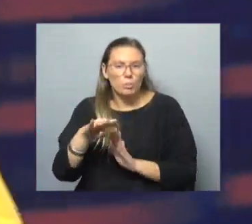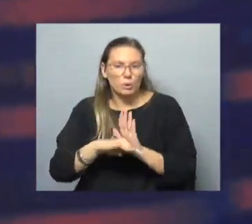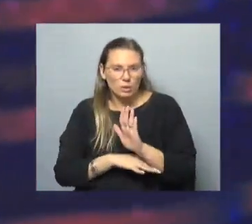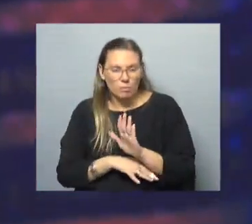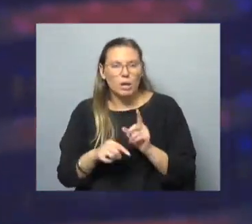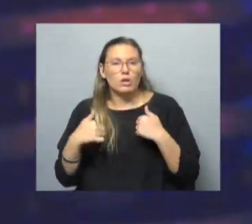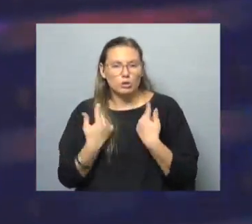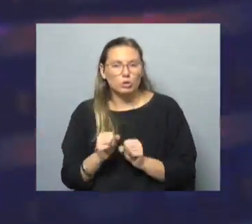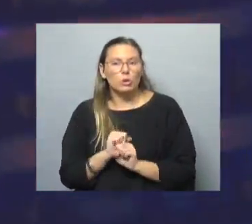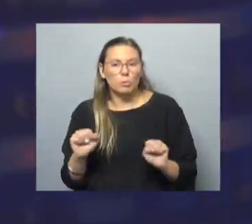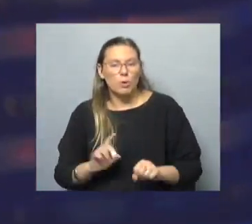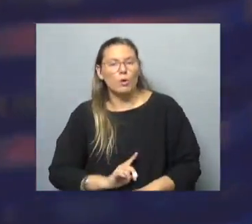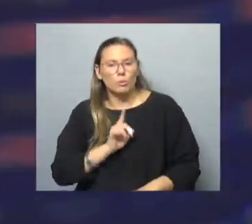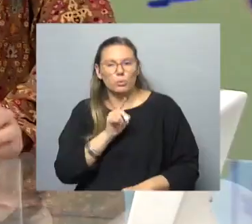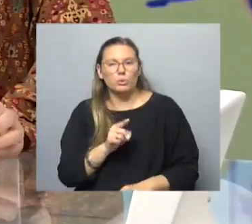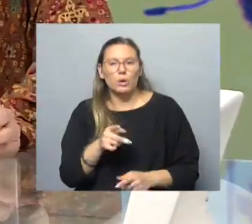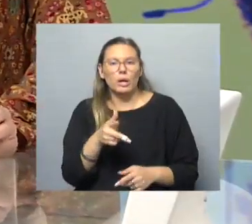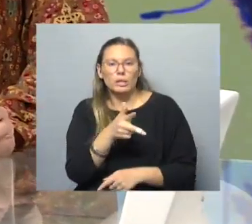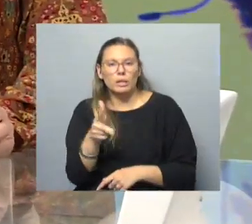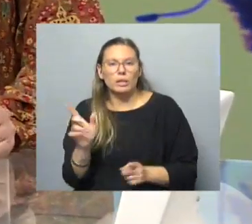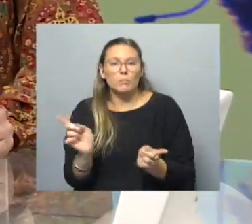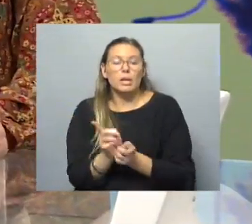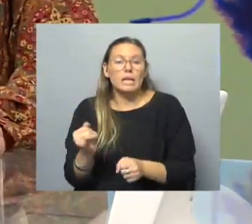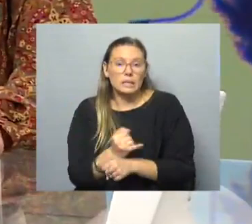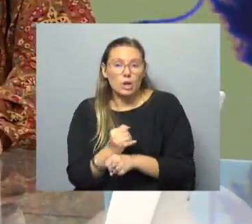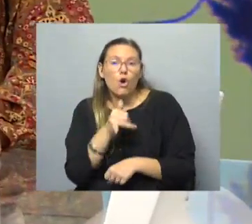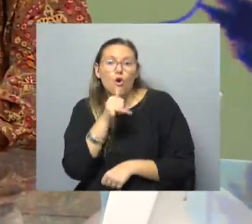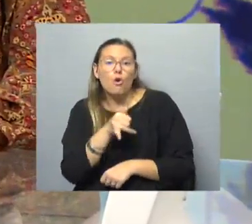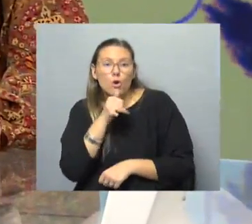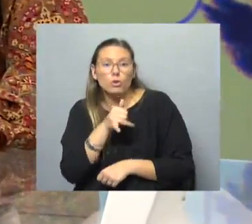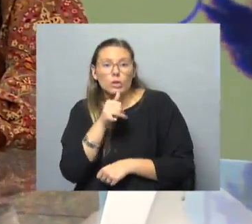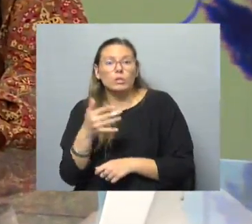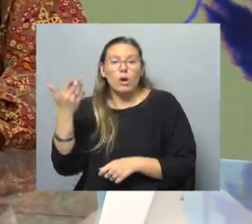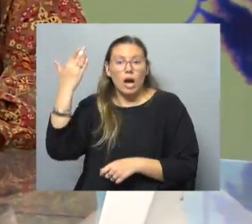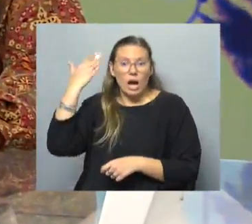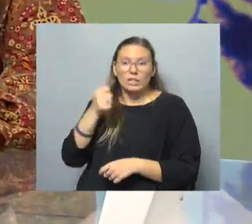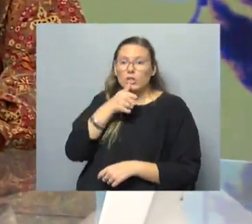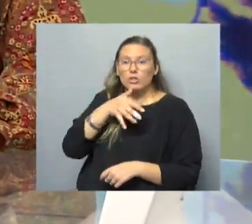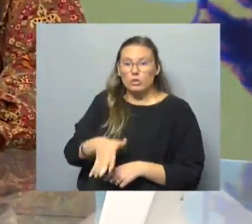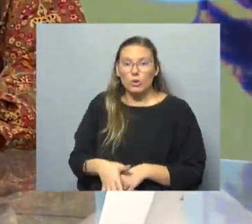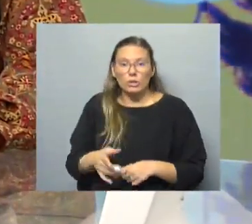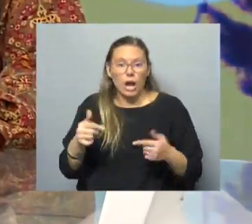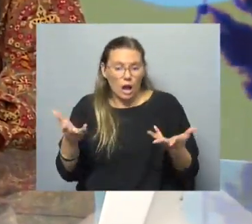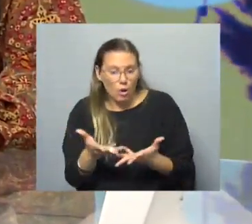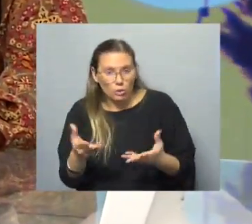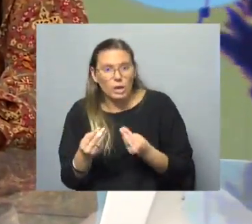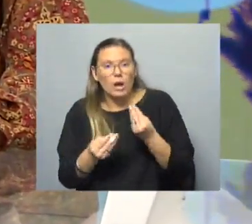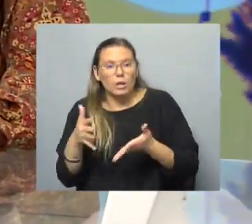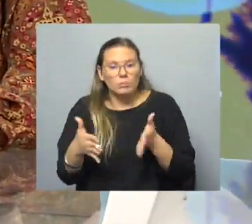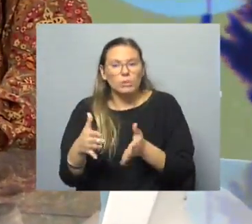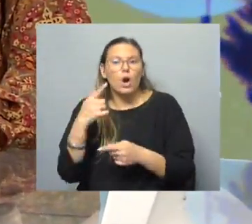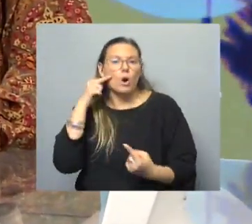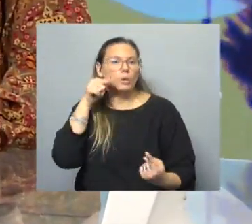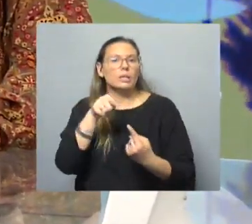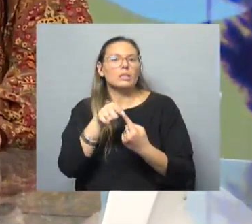Nos tocó a nosotros el honor de tener este clip institucional que está contando un poquito lo que fuimos, nuestra historia, lo que somos hoy por hoy, qué camino vamos, cuál es